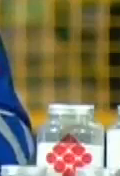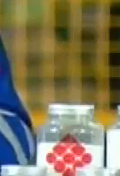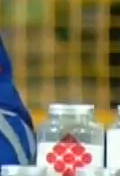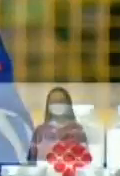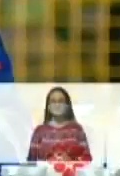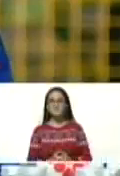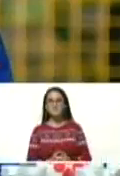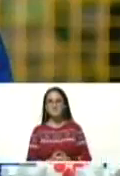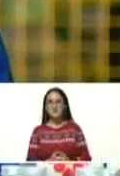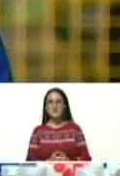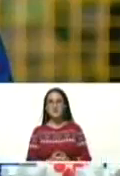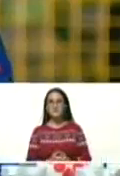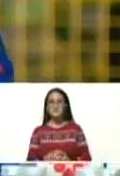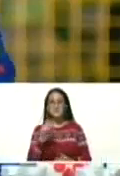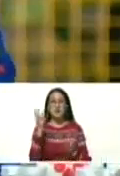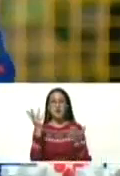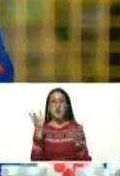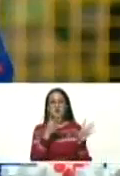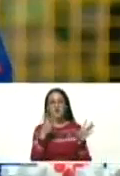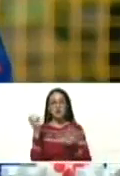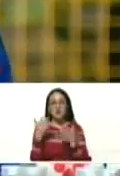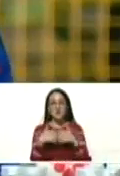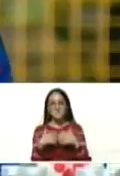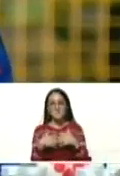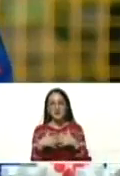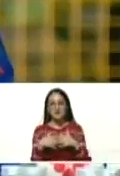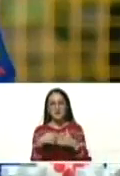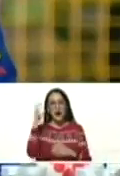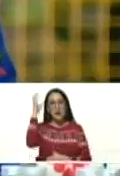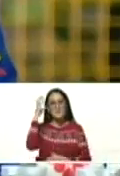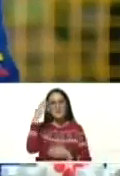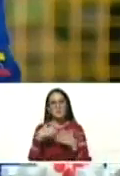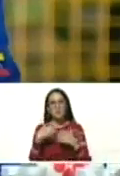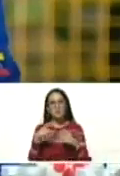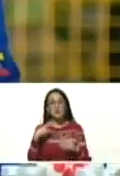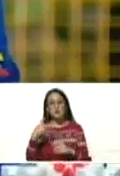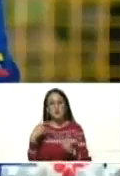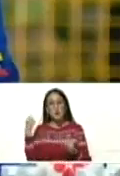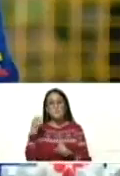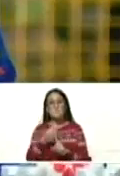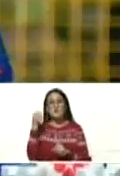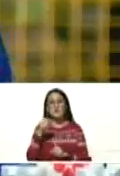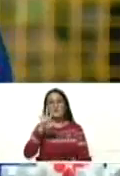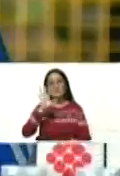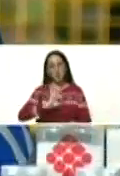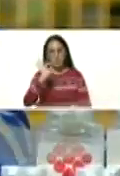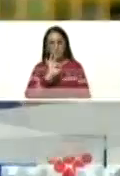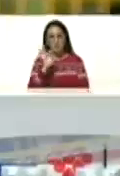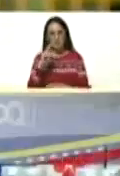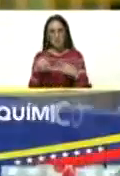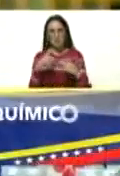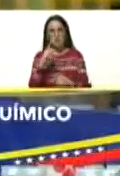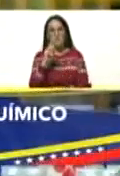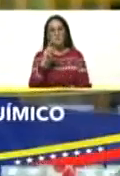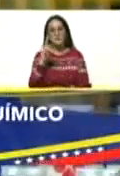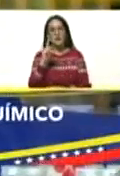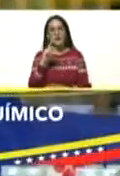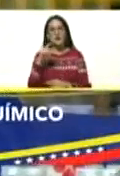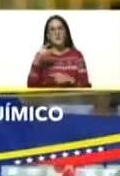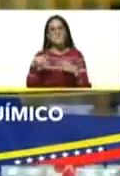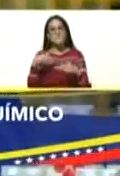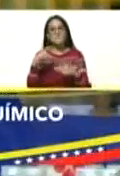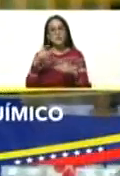productiva. Eso quiere decir que nosotros vamos a impactar aproximadamente en el 5% de producto interno en lo que